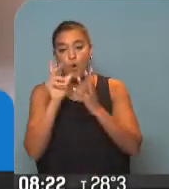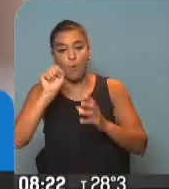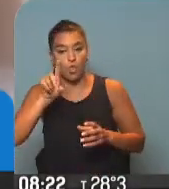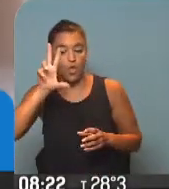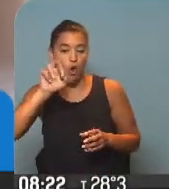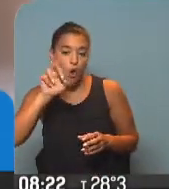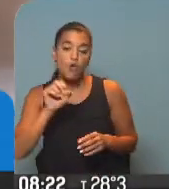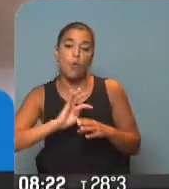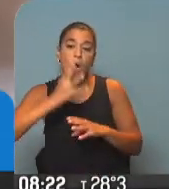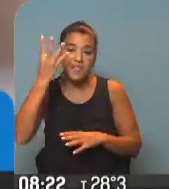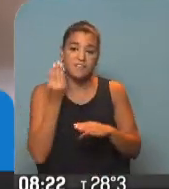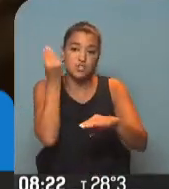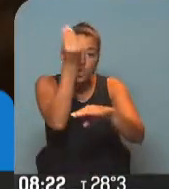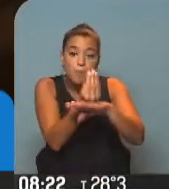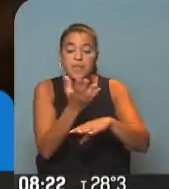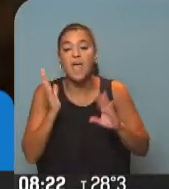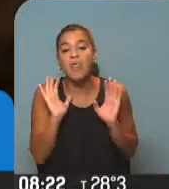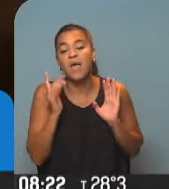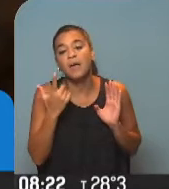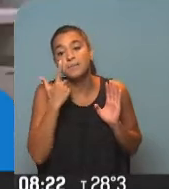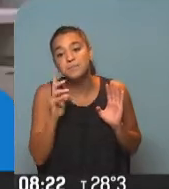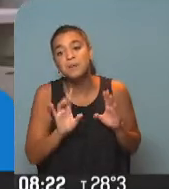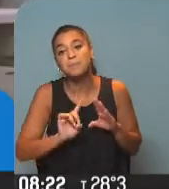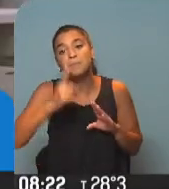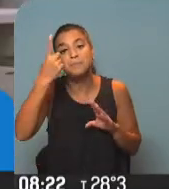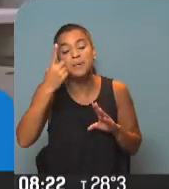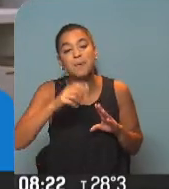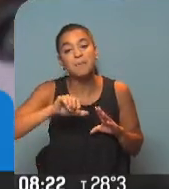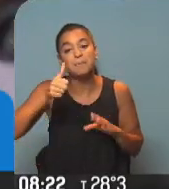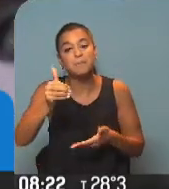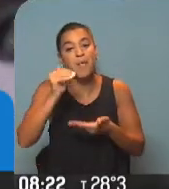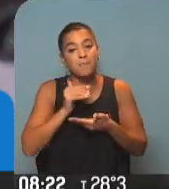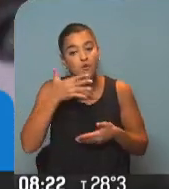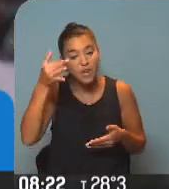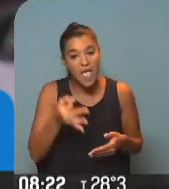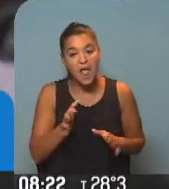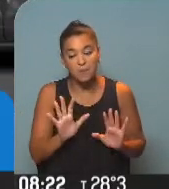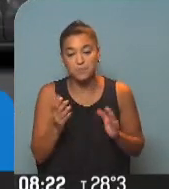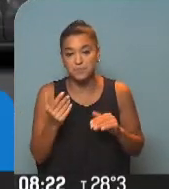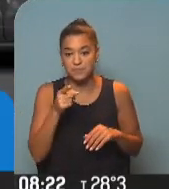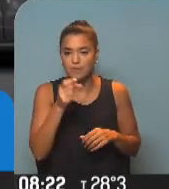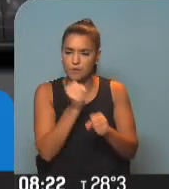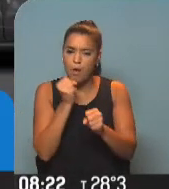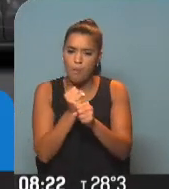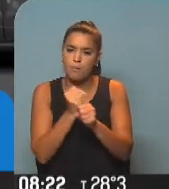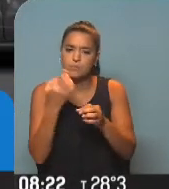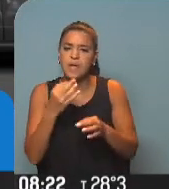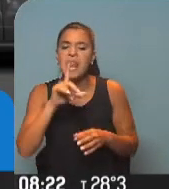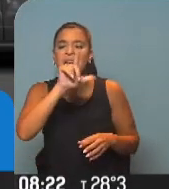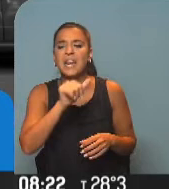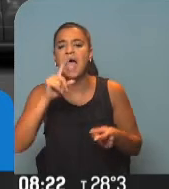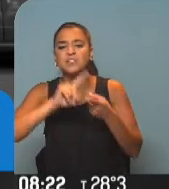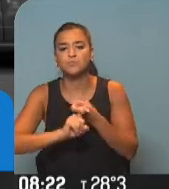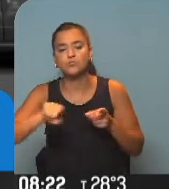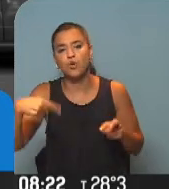Cuarta vez nominada, será esta su primer premio real y se lo merece por su gran trabajo en La Esposa. Pasamos